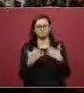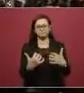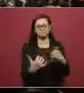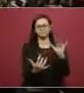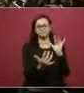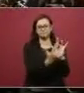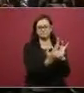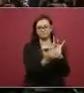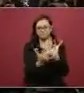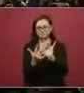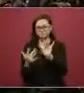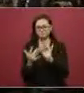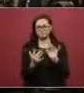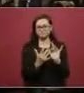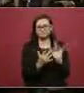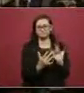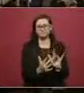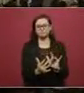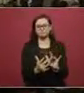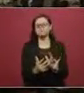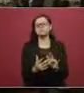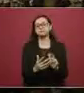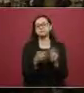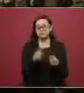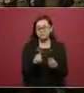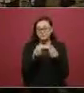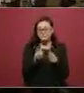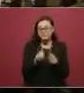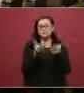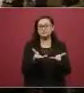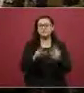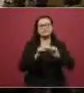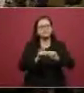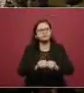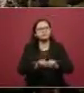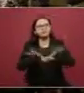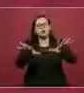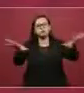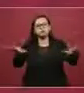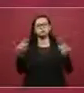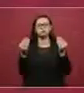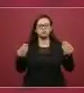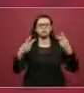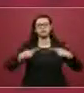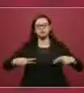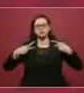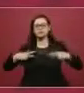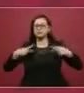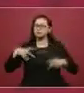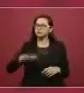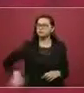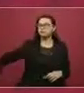través de ustedes con muchos ciudadanos que nos escuchan, nos